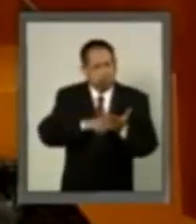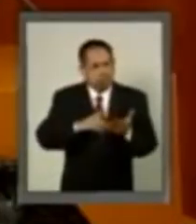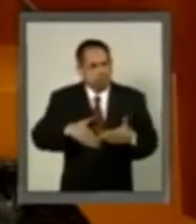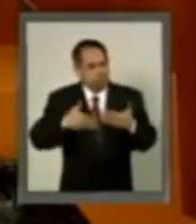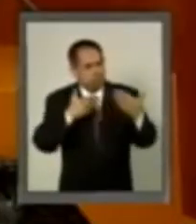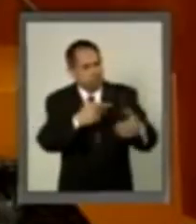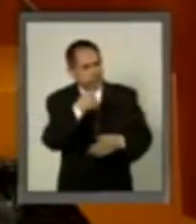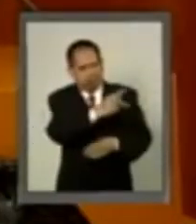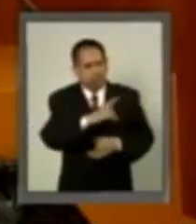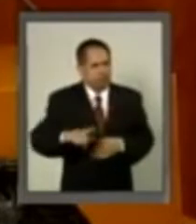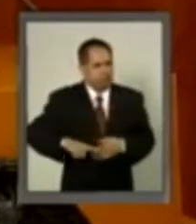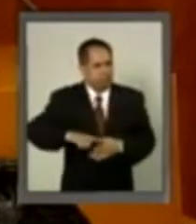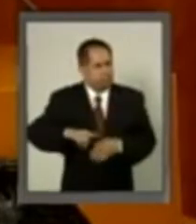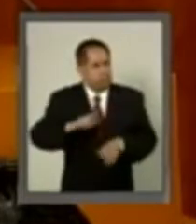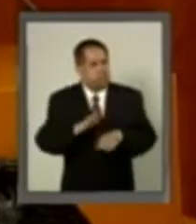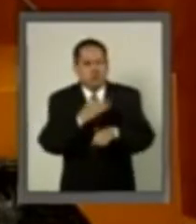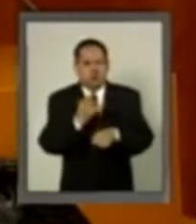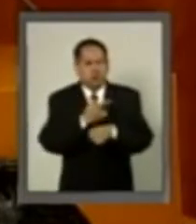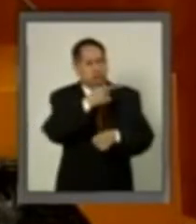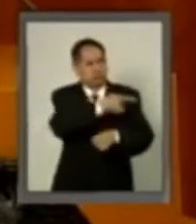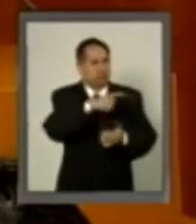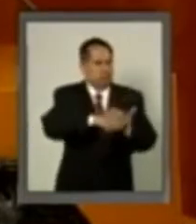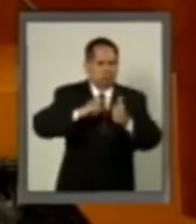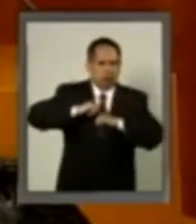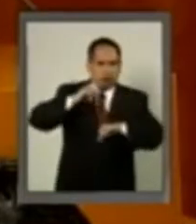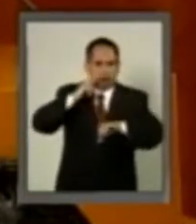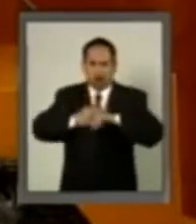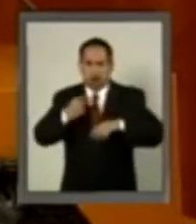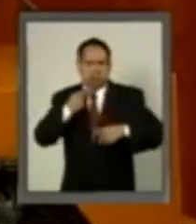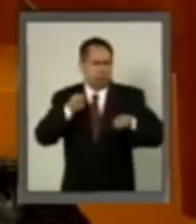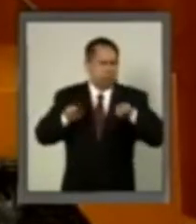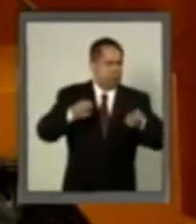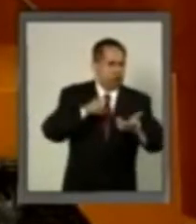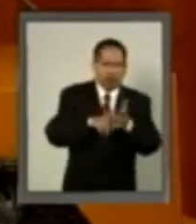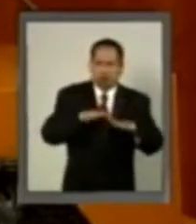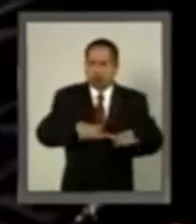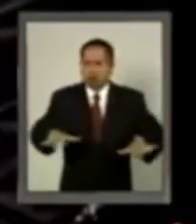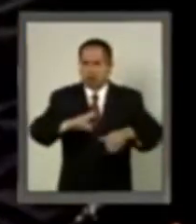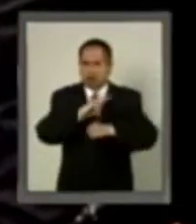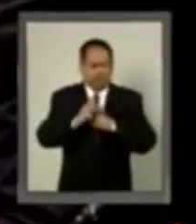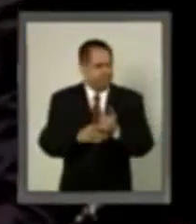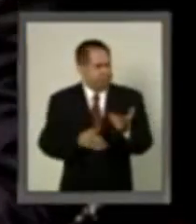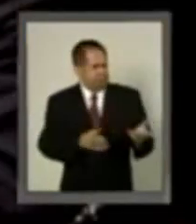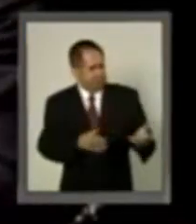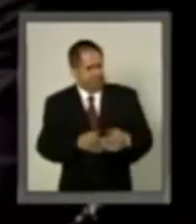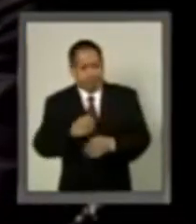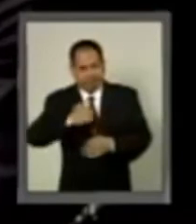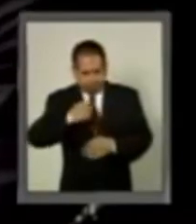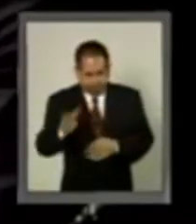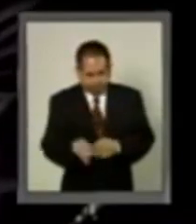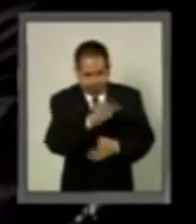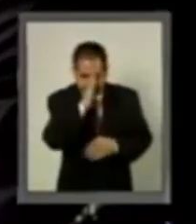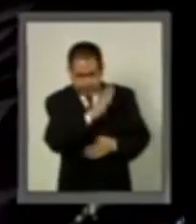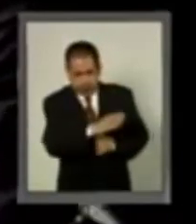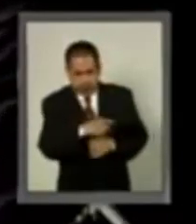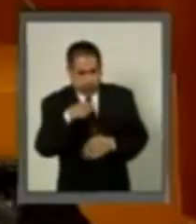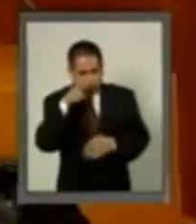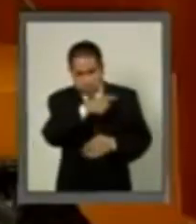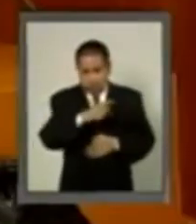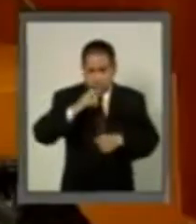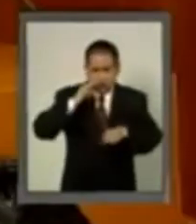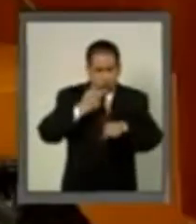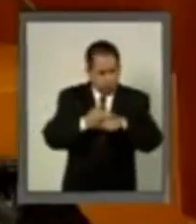allá de los señalamientos que pudiéramos hacer cada uno de nosotros, es iniciar con las averiguaciones correspondientes. A mí me parece, y te lo digo porque en mi caso